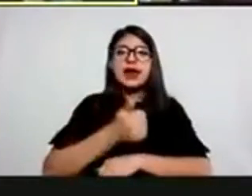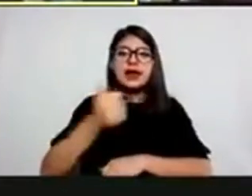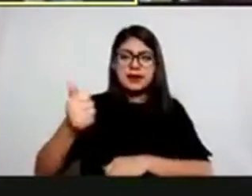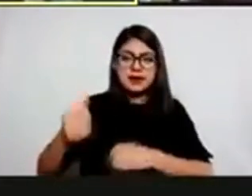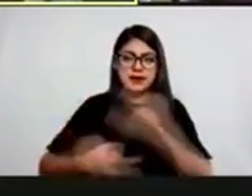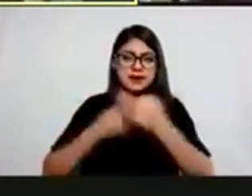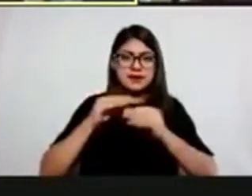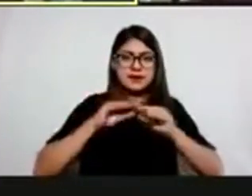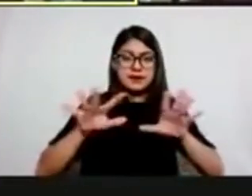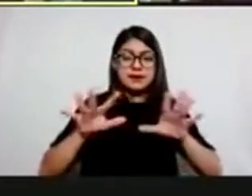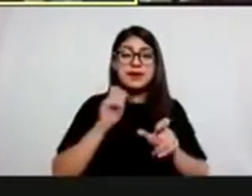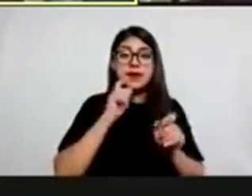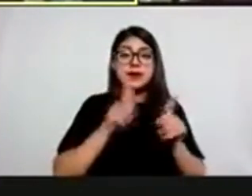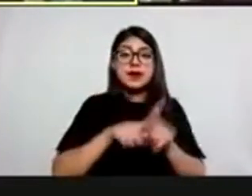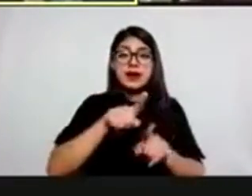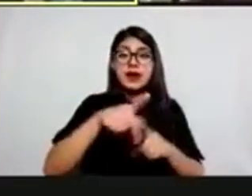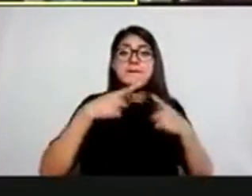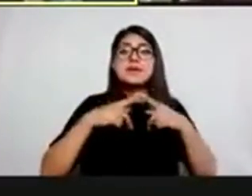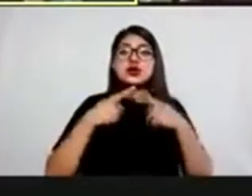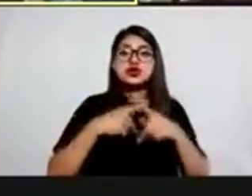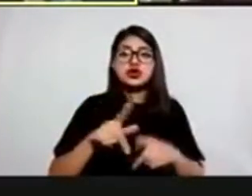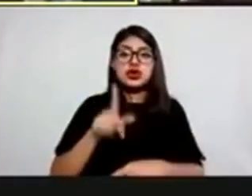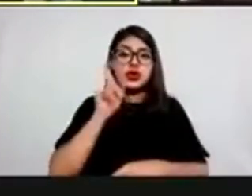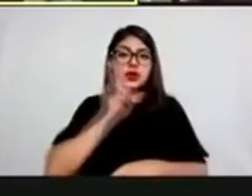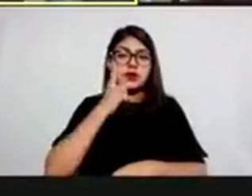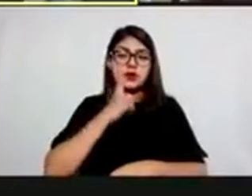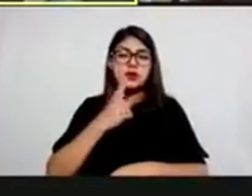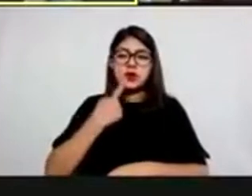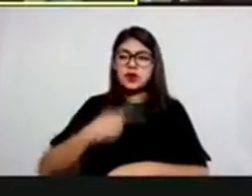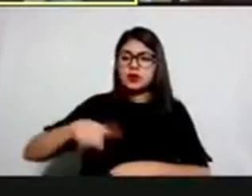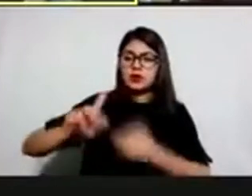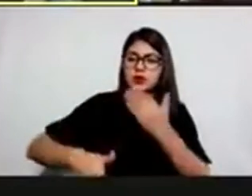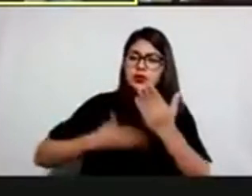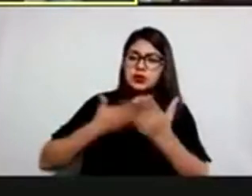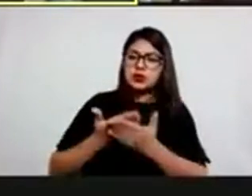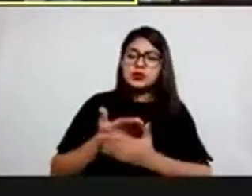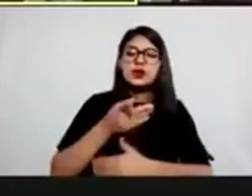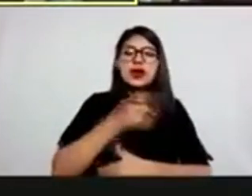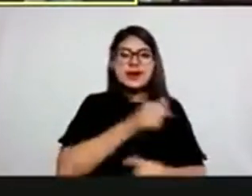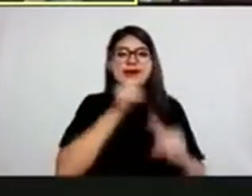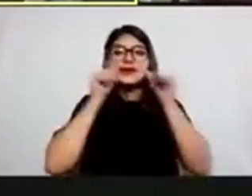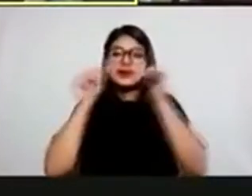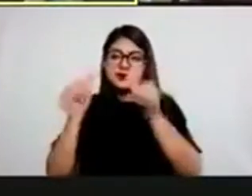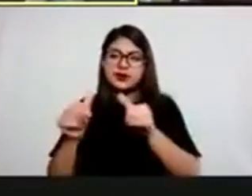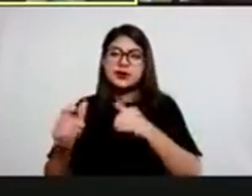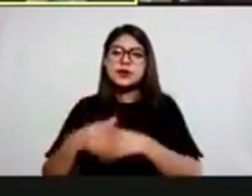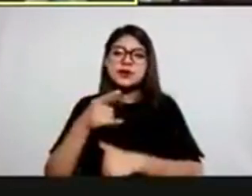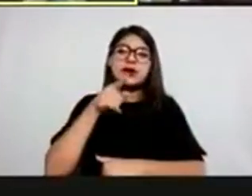dar vista a la autoridad penal competente por hechos de violencia política